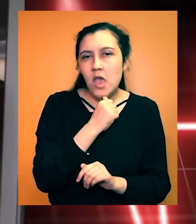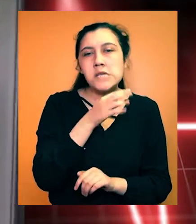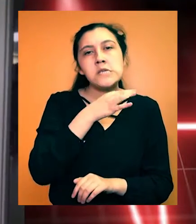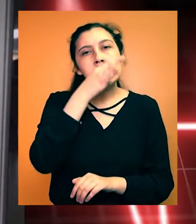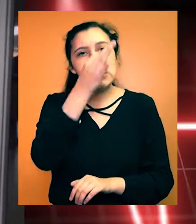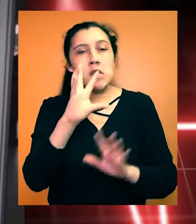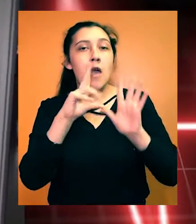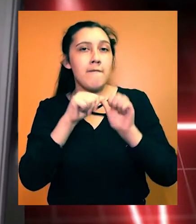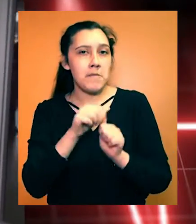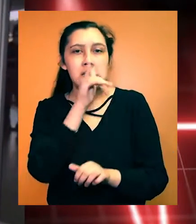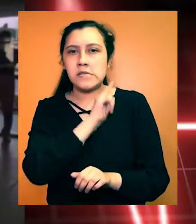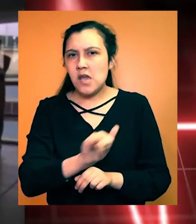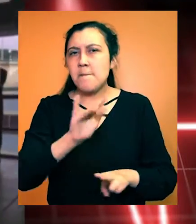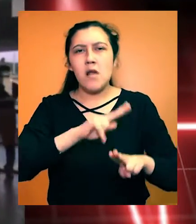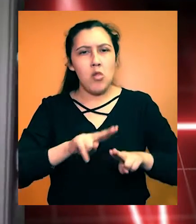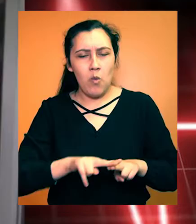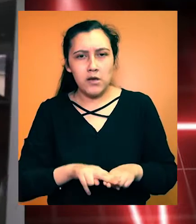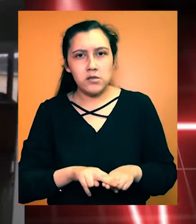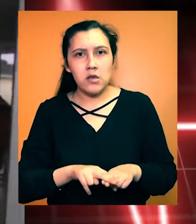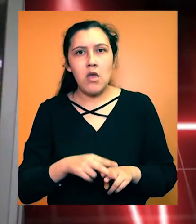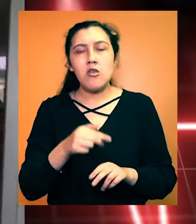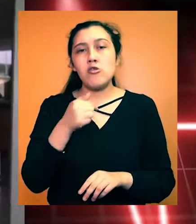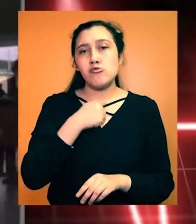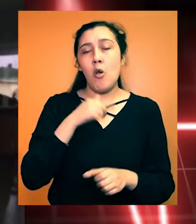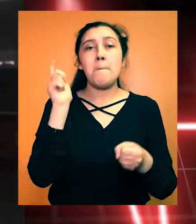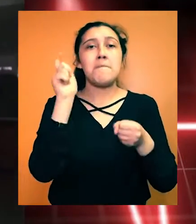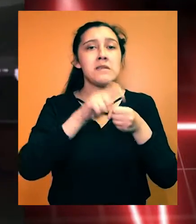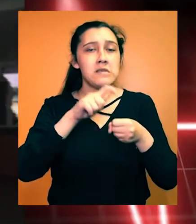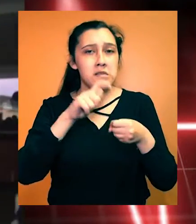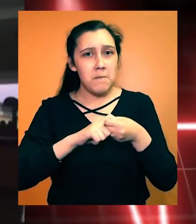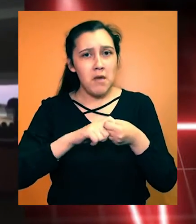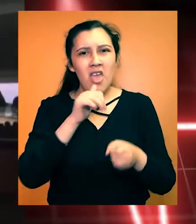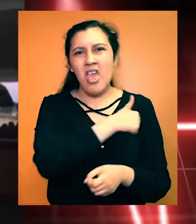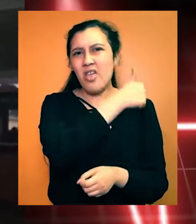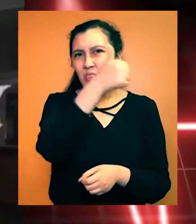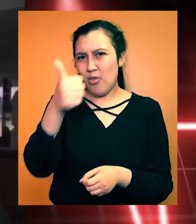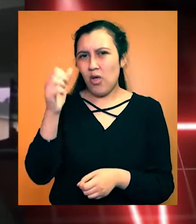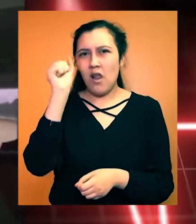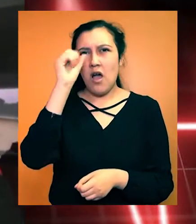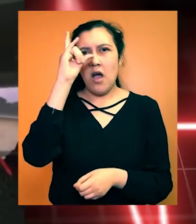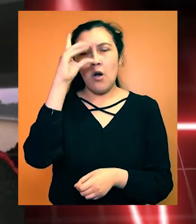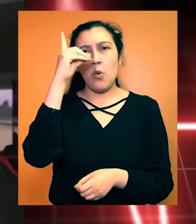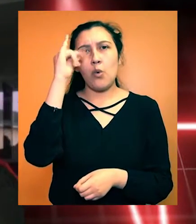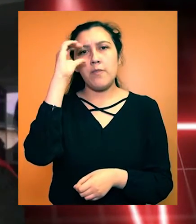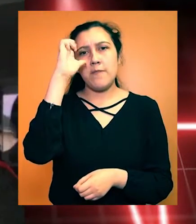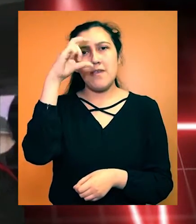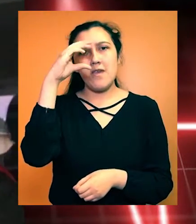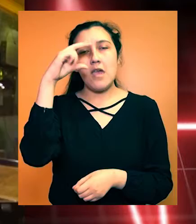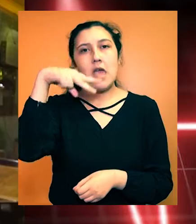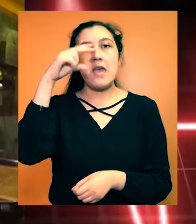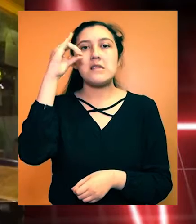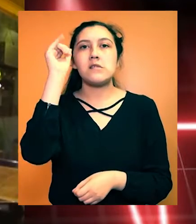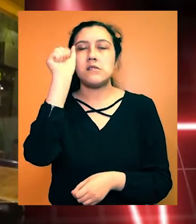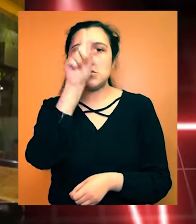por supuestas acciones ilícitas. Yo participé en todas las audiencias, ¿por qué? Porque estoy con la